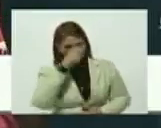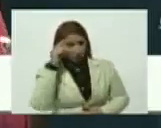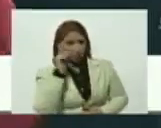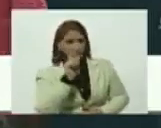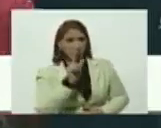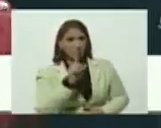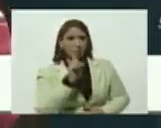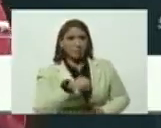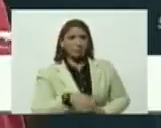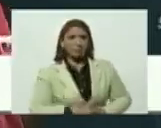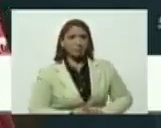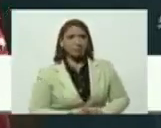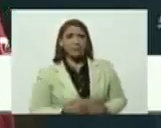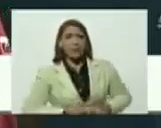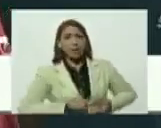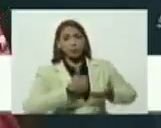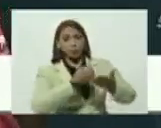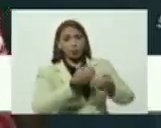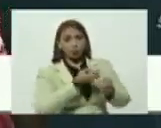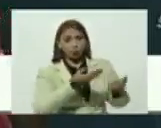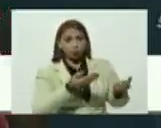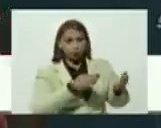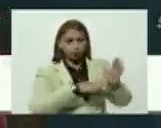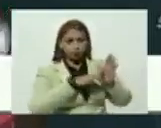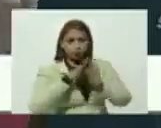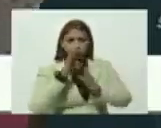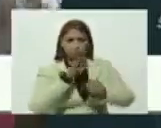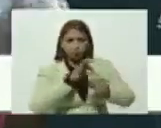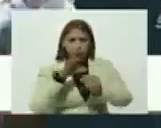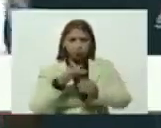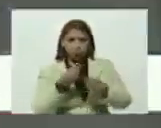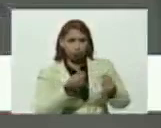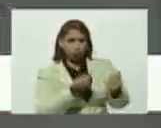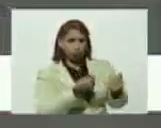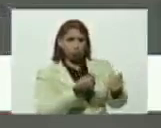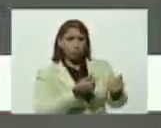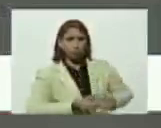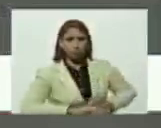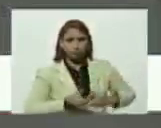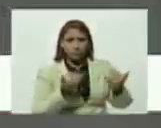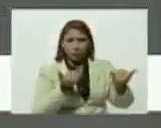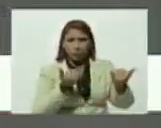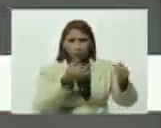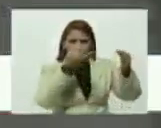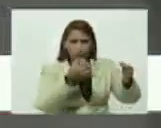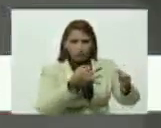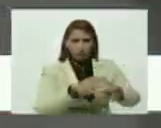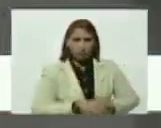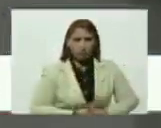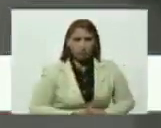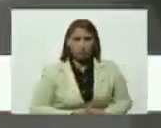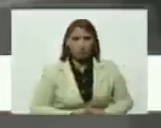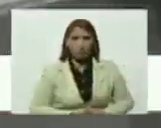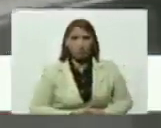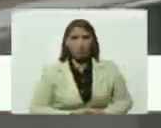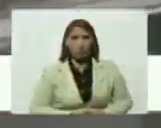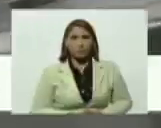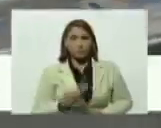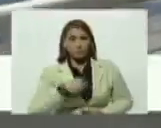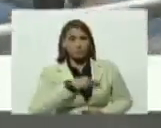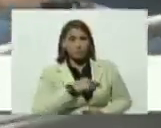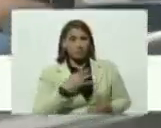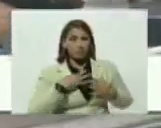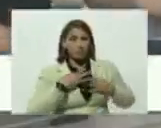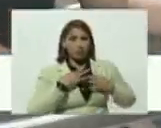Socialista Unido de Venezuela ayudarle a usted en el crecimiento económico. Vamos a hacer entrega oficial de nuestra